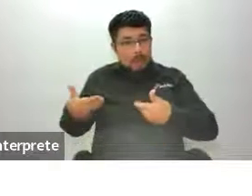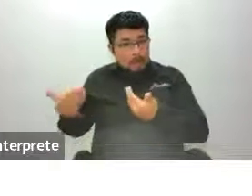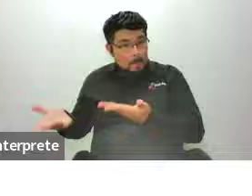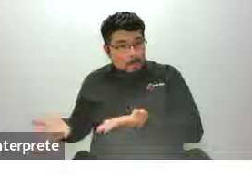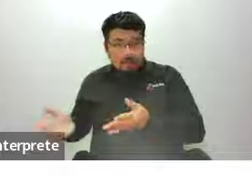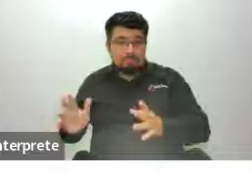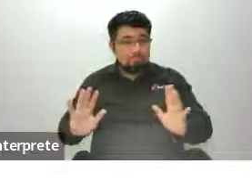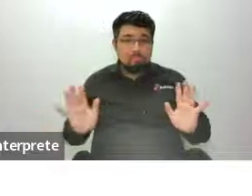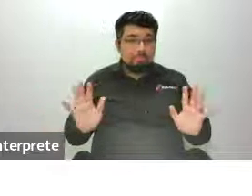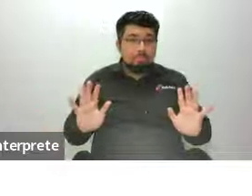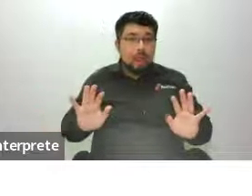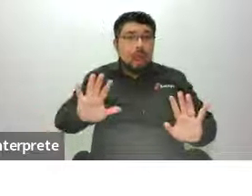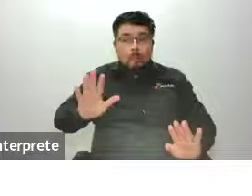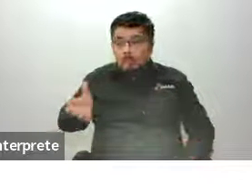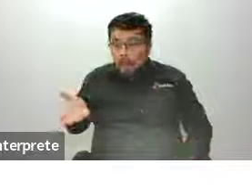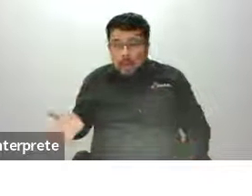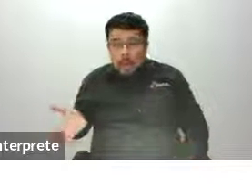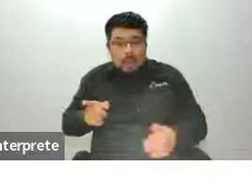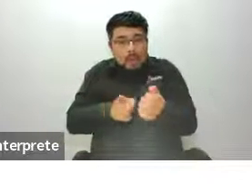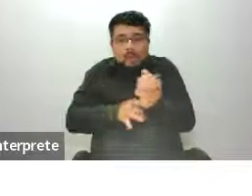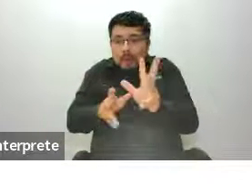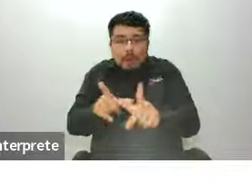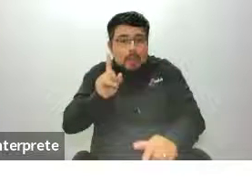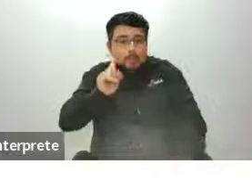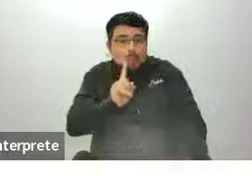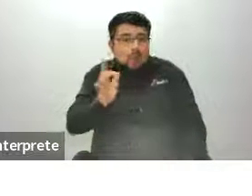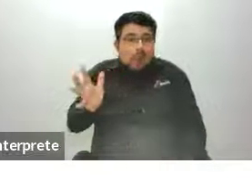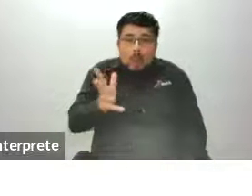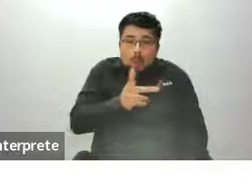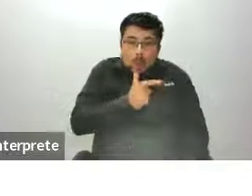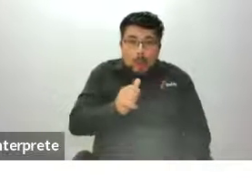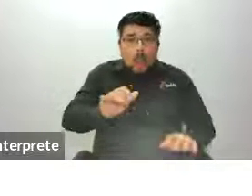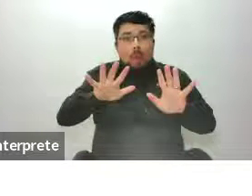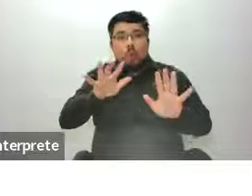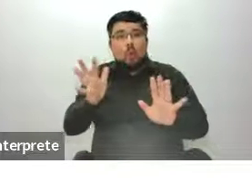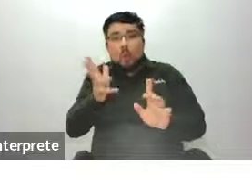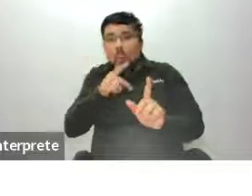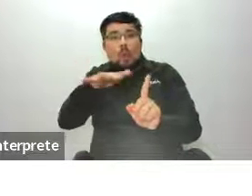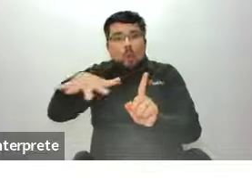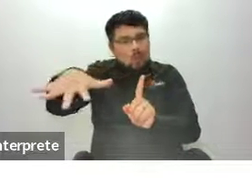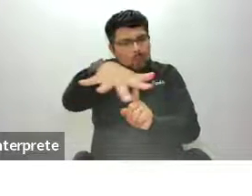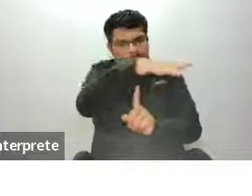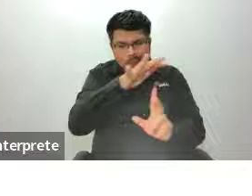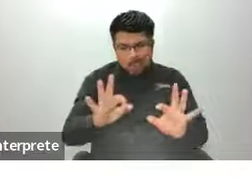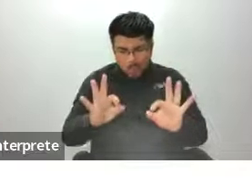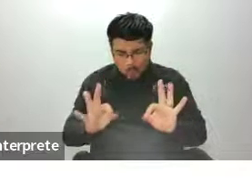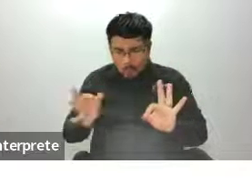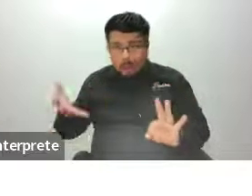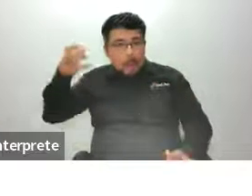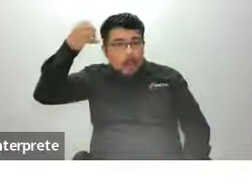no tener una familia sorda, podría no haber tenido un contexto propicio para eso, por lo tanto, no desarrolla la